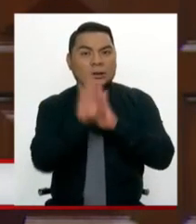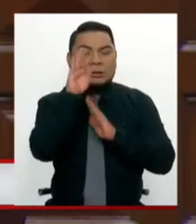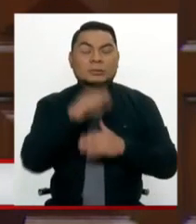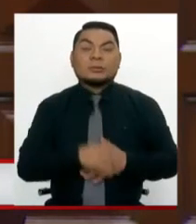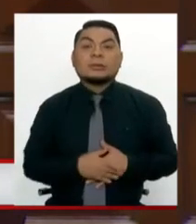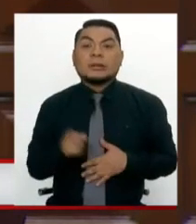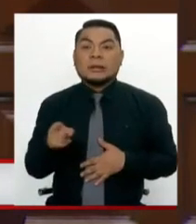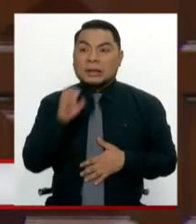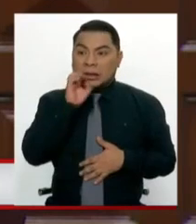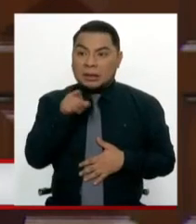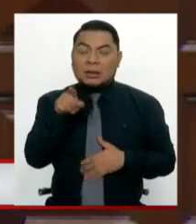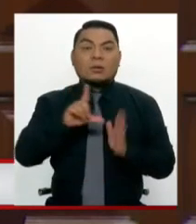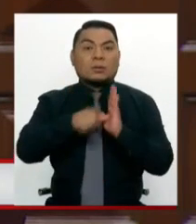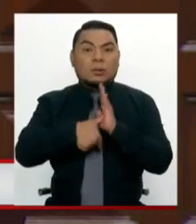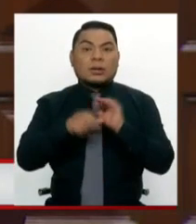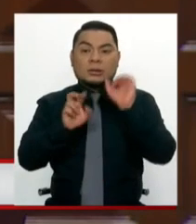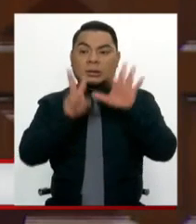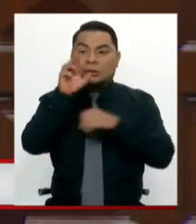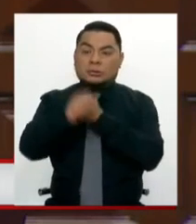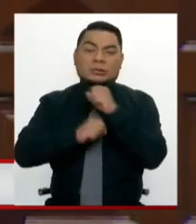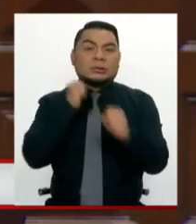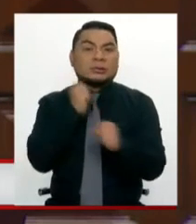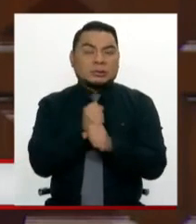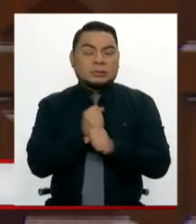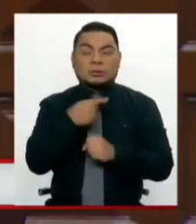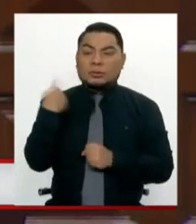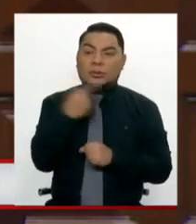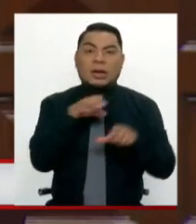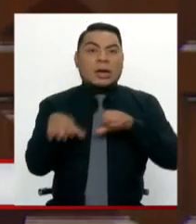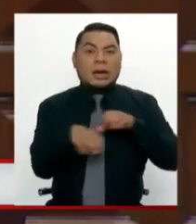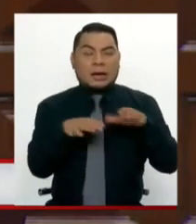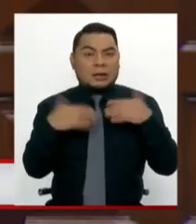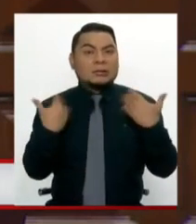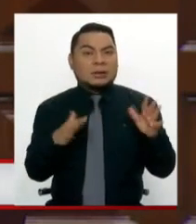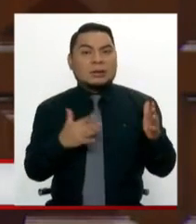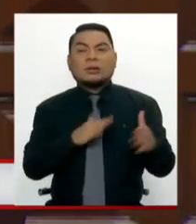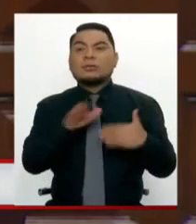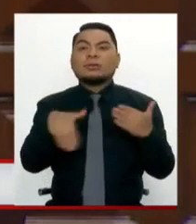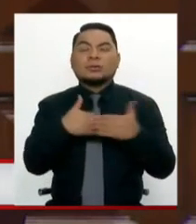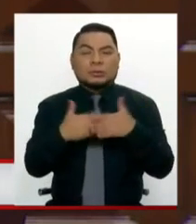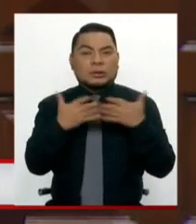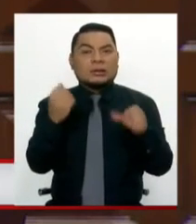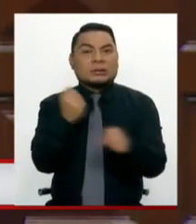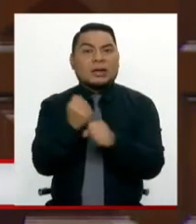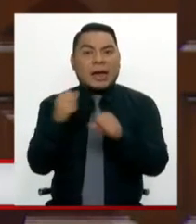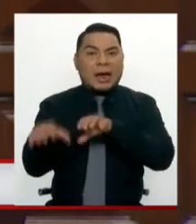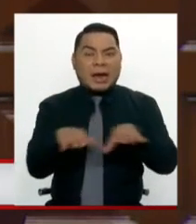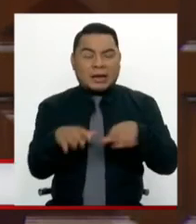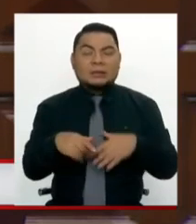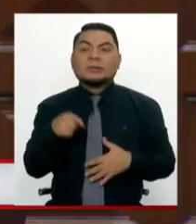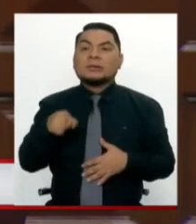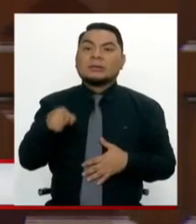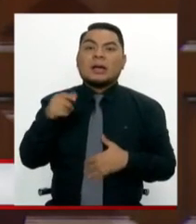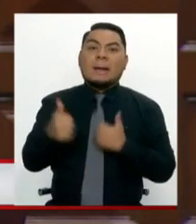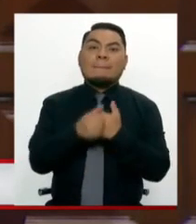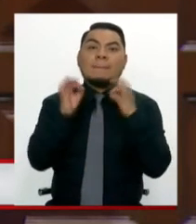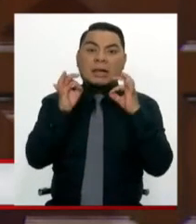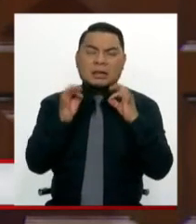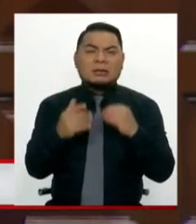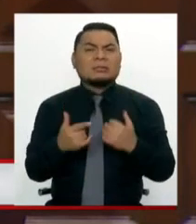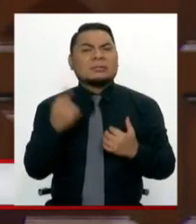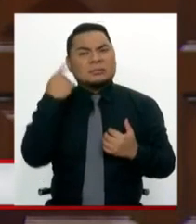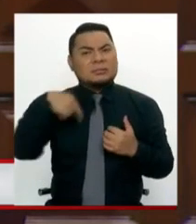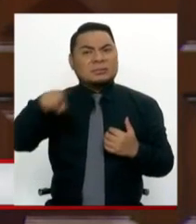Y decir que luego de 12 años cumplimos con listar los trabajos y actividades peligrosas o